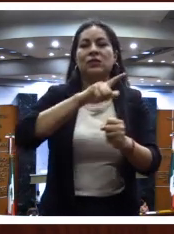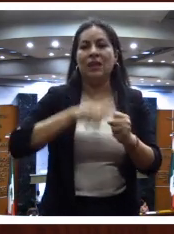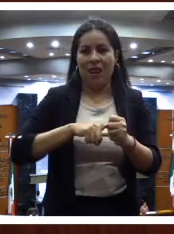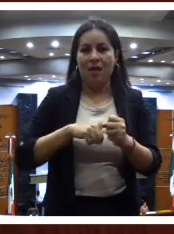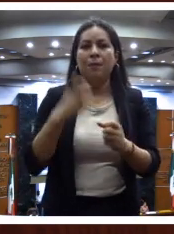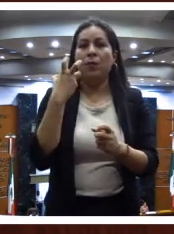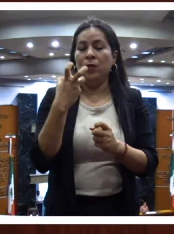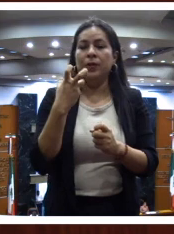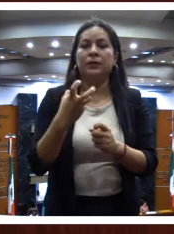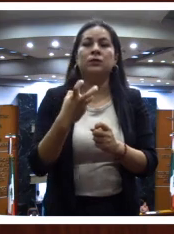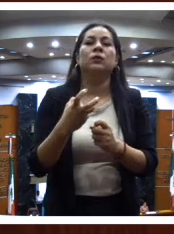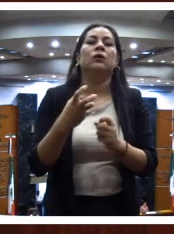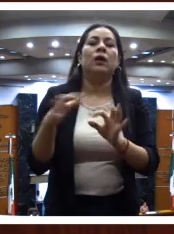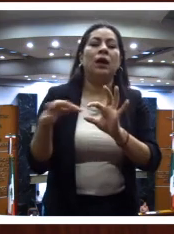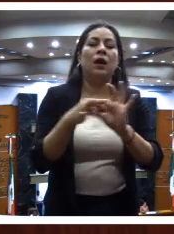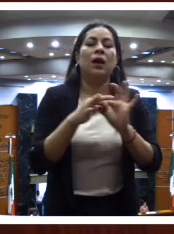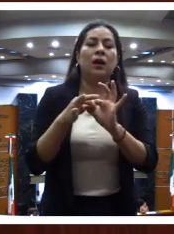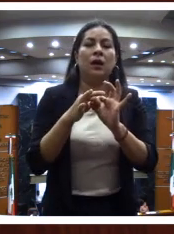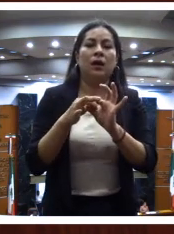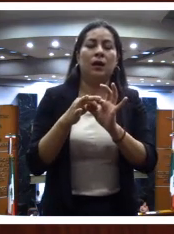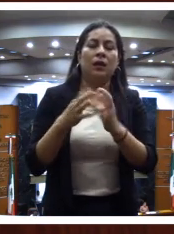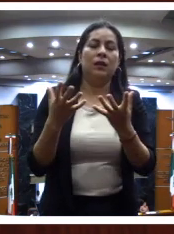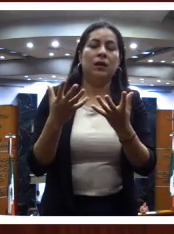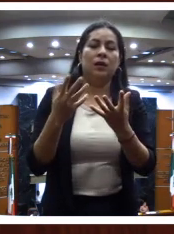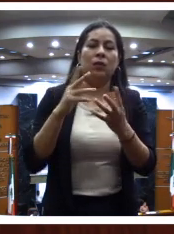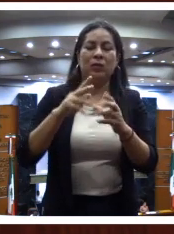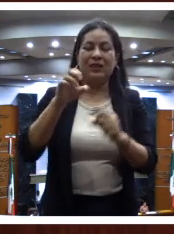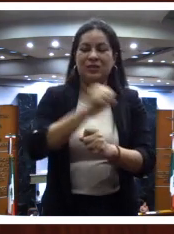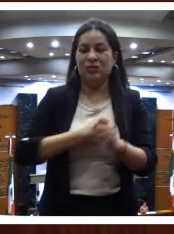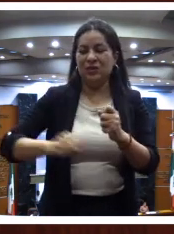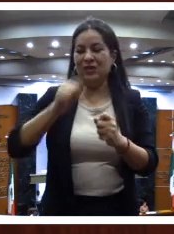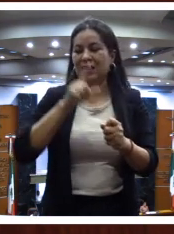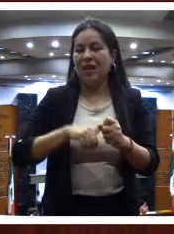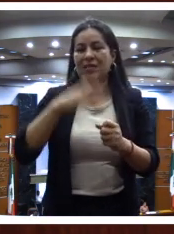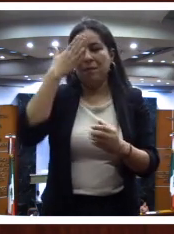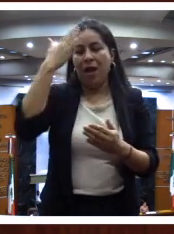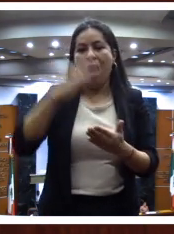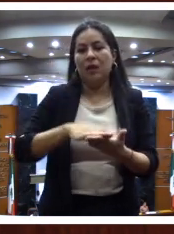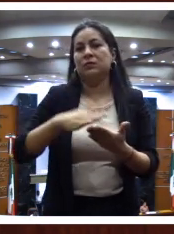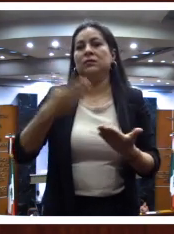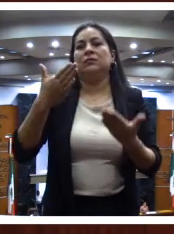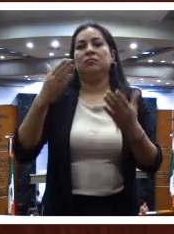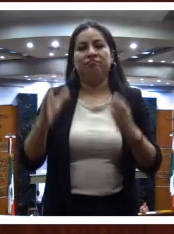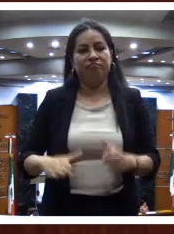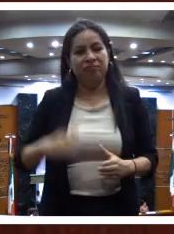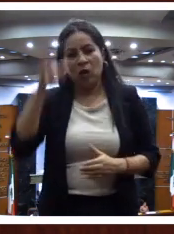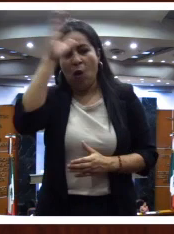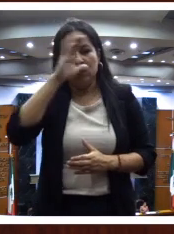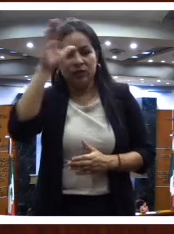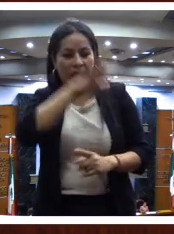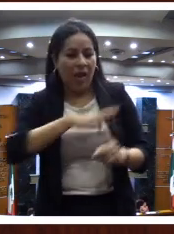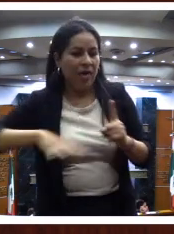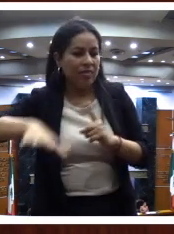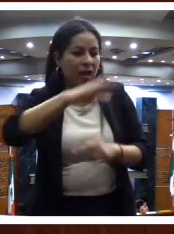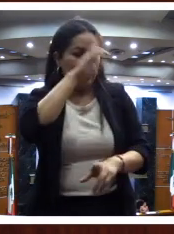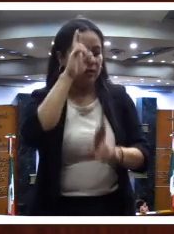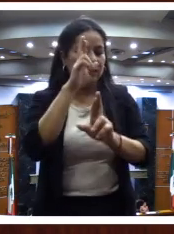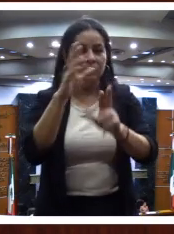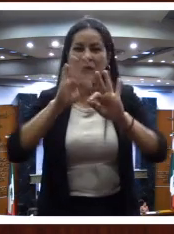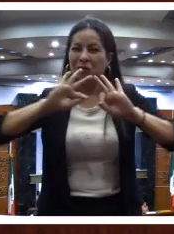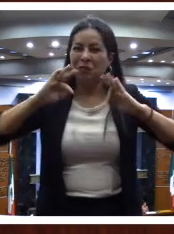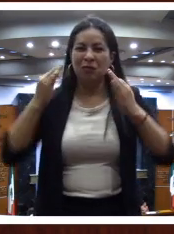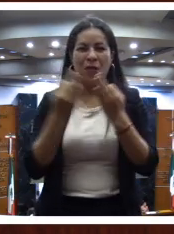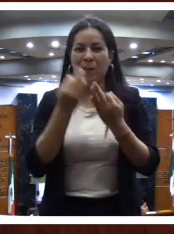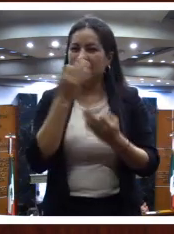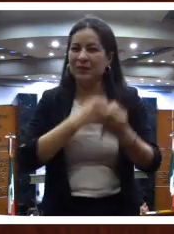por ello cuvar en la consolidación de una sociedad más consciente en su entorno y respetuoso De todas formas de